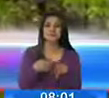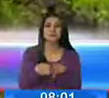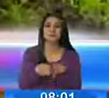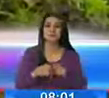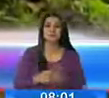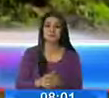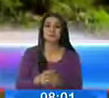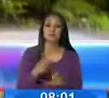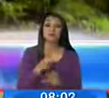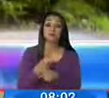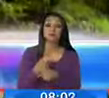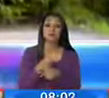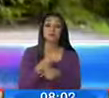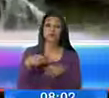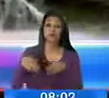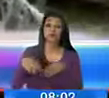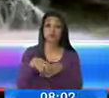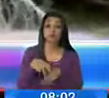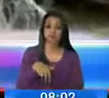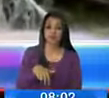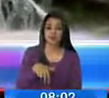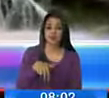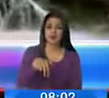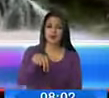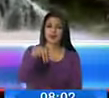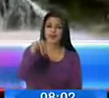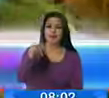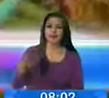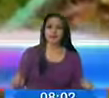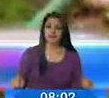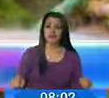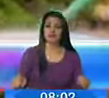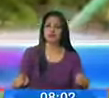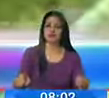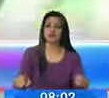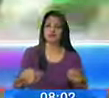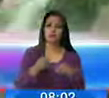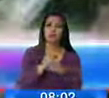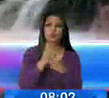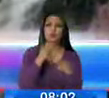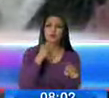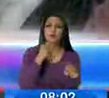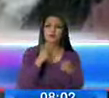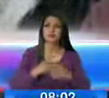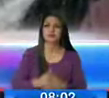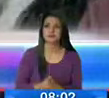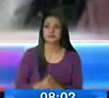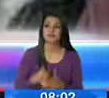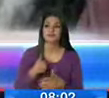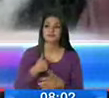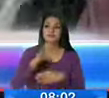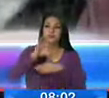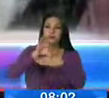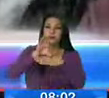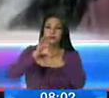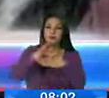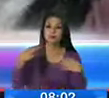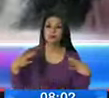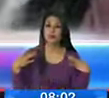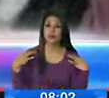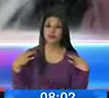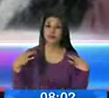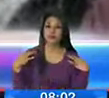los turistas se han habilitado gradas, rústicos pasamanos y cuerdas. El consejo que les doy es que traigan ropa de